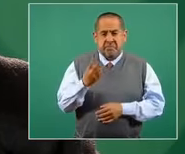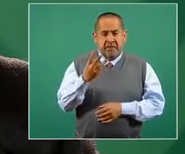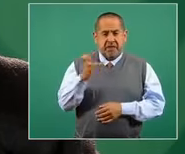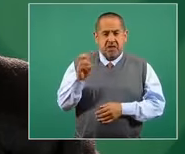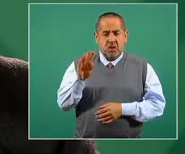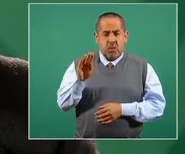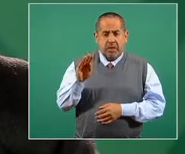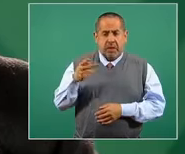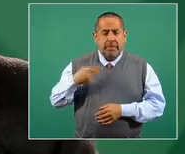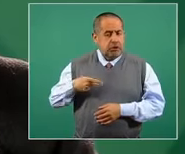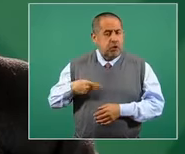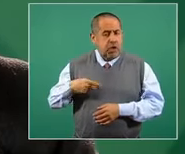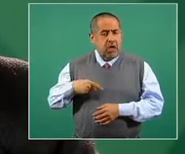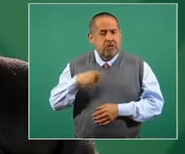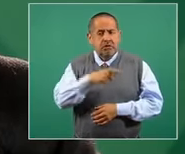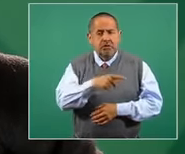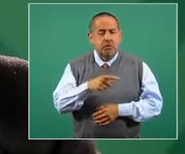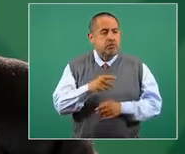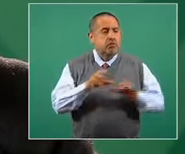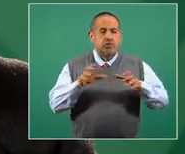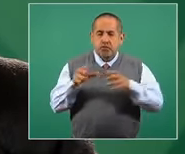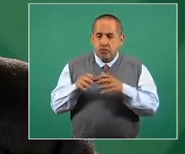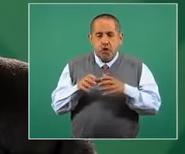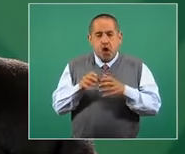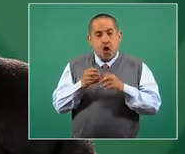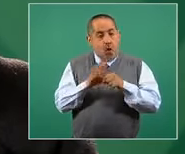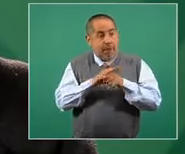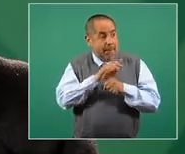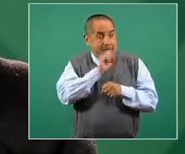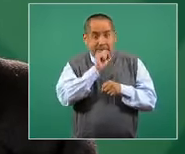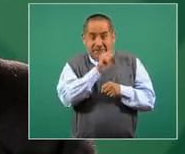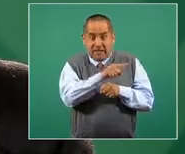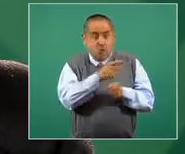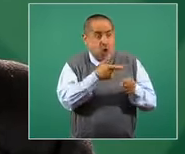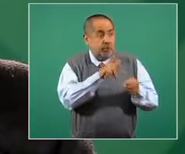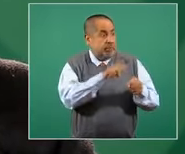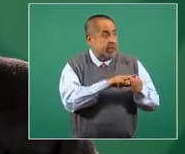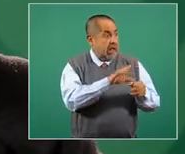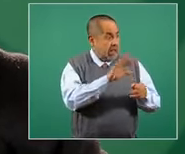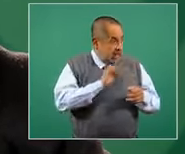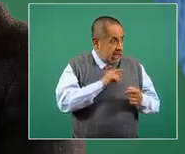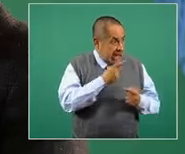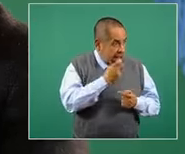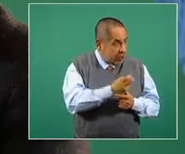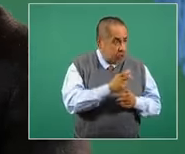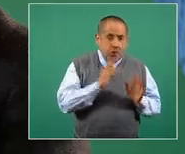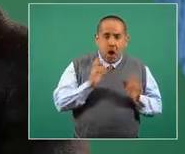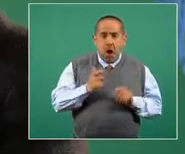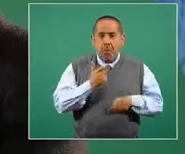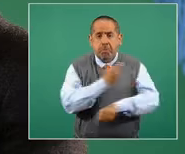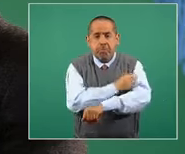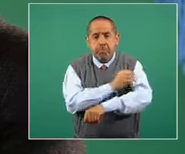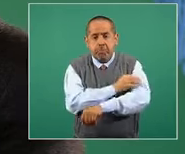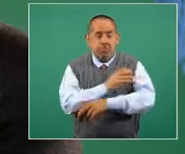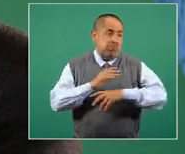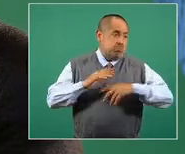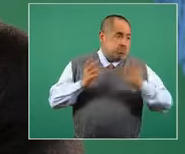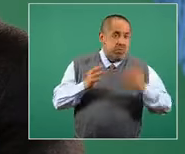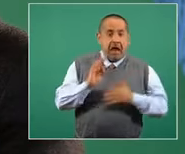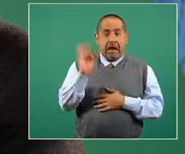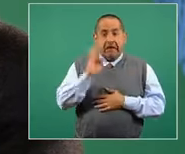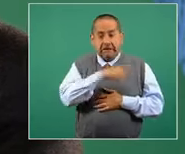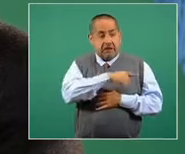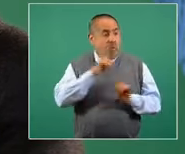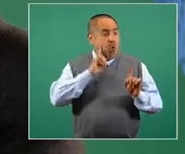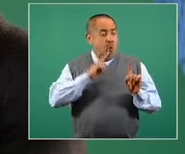390 personas de las unidades COVID que el propio hospital identificó como unidad COVID. Pudiera ser, no me consta, que esta